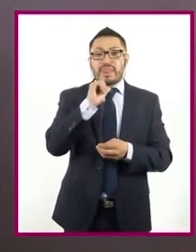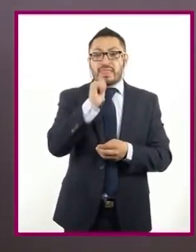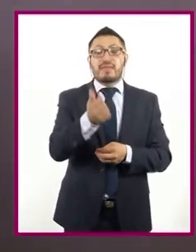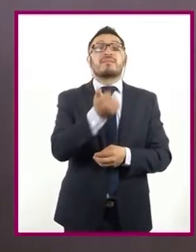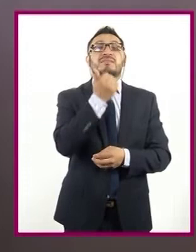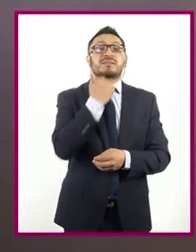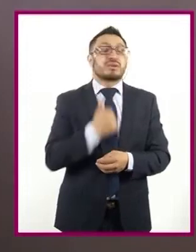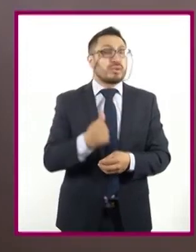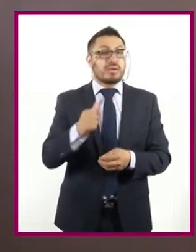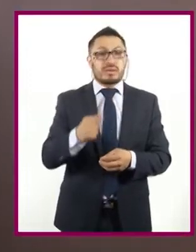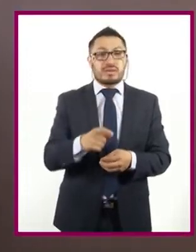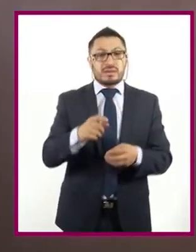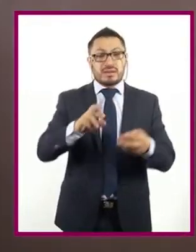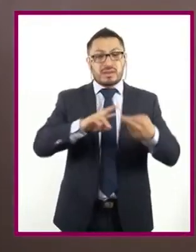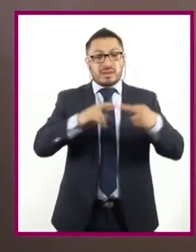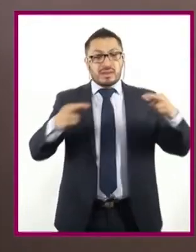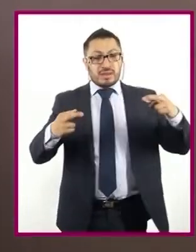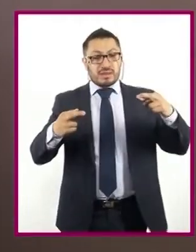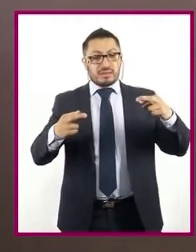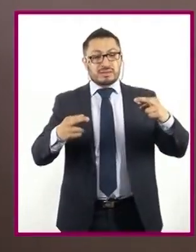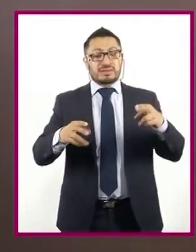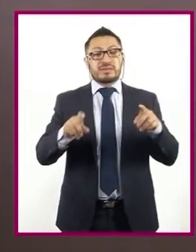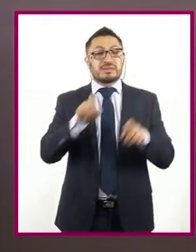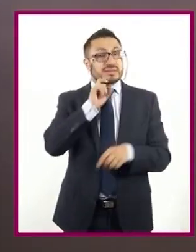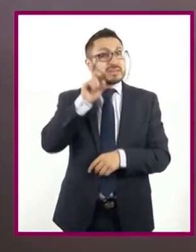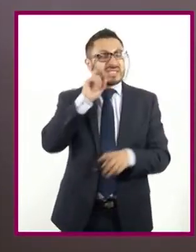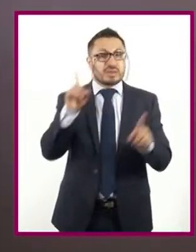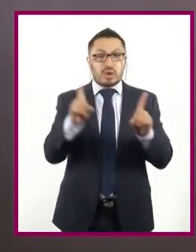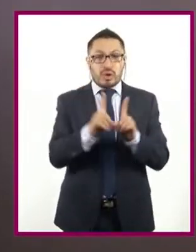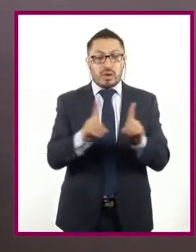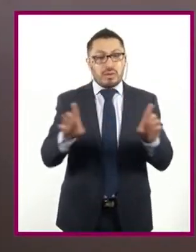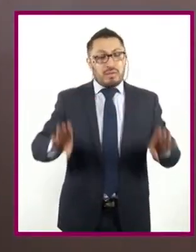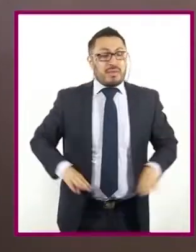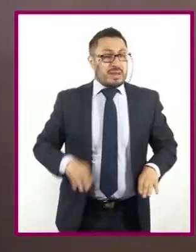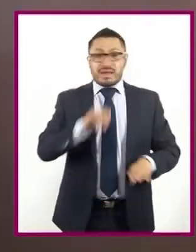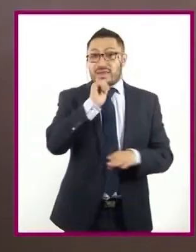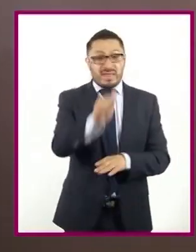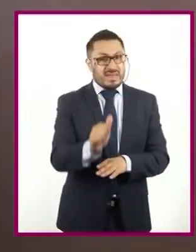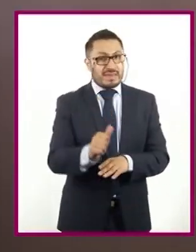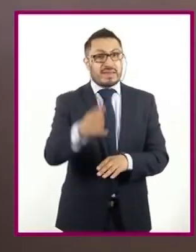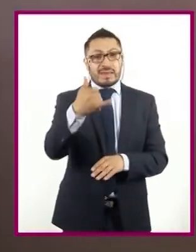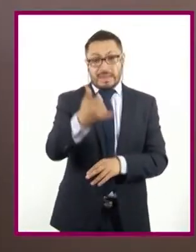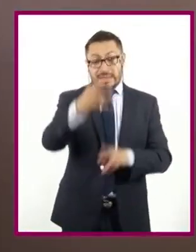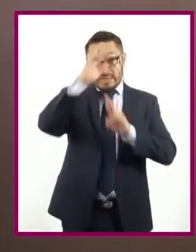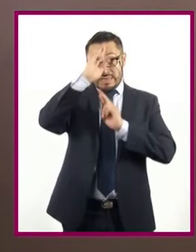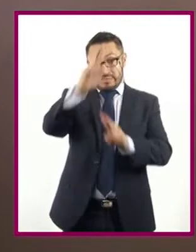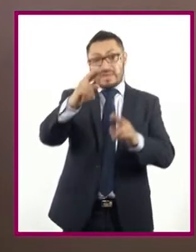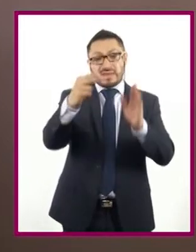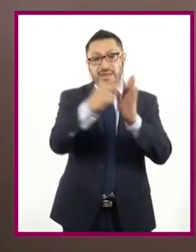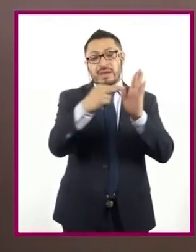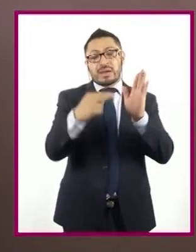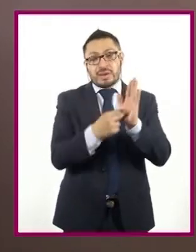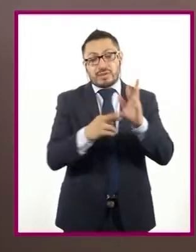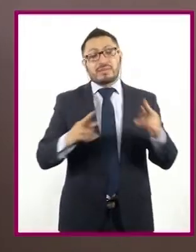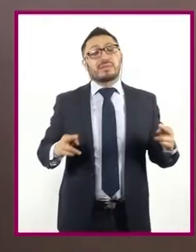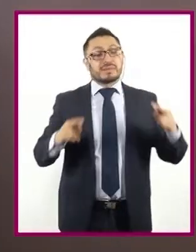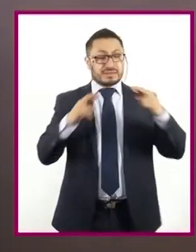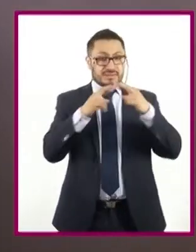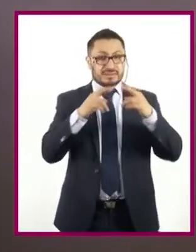alcohol ni tener relaciones con tu pareja y respetando las normas de la